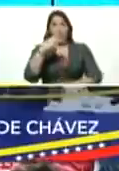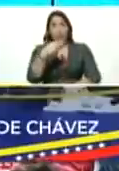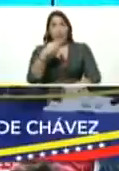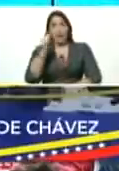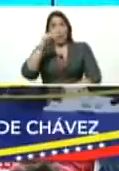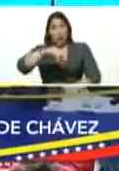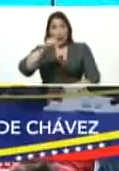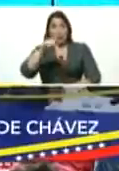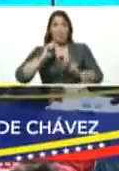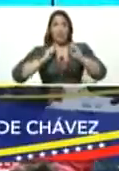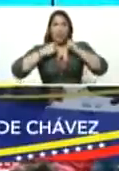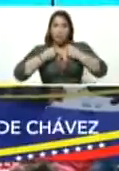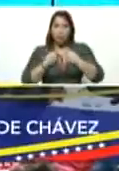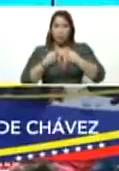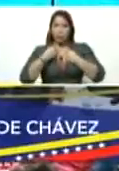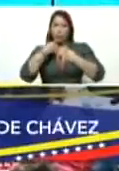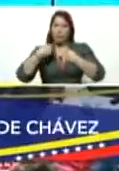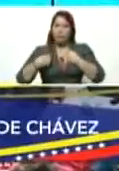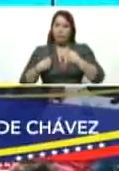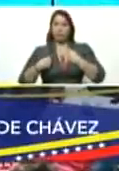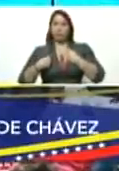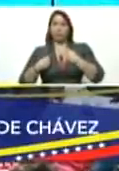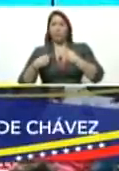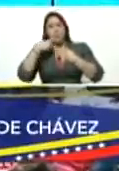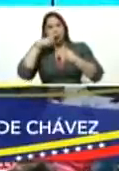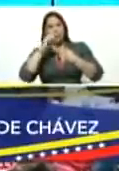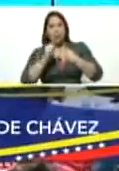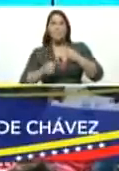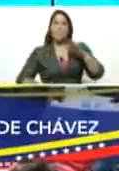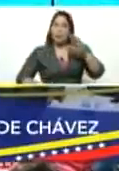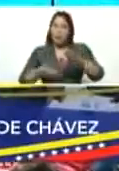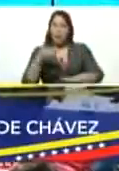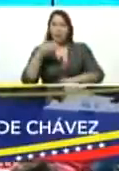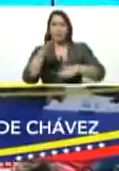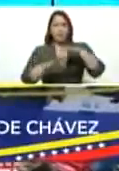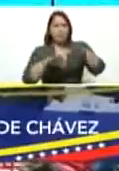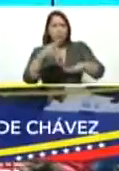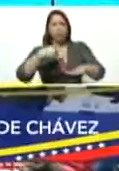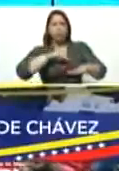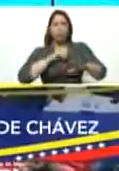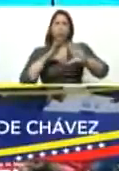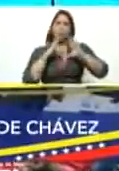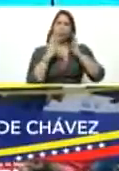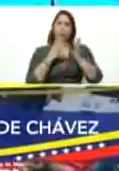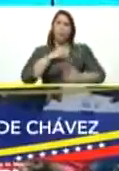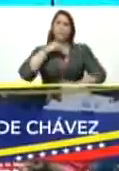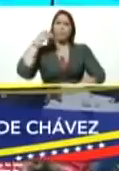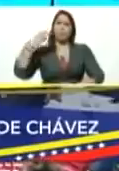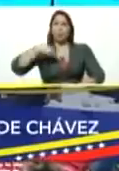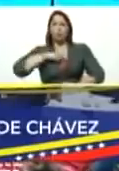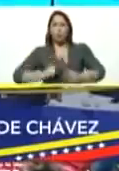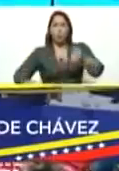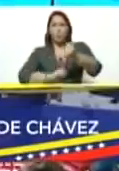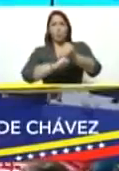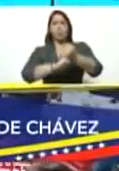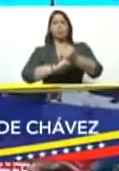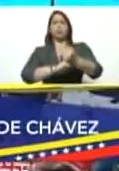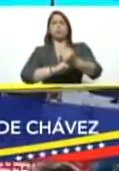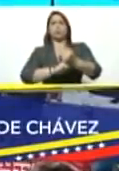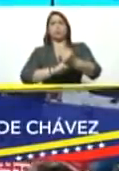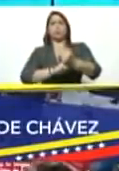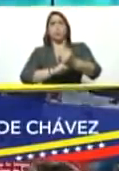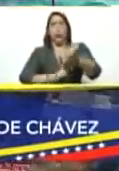diciéndome nicolás palante compadre que desde este mundo te apoyamos tengo el apoyo de los dos mundos